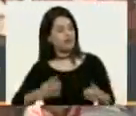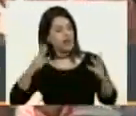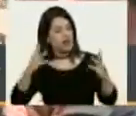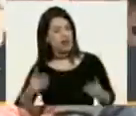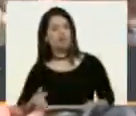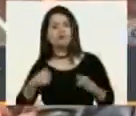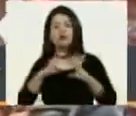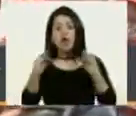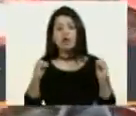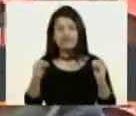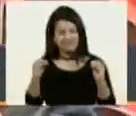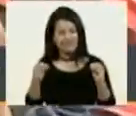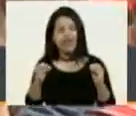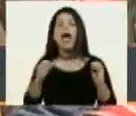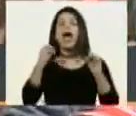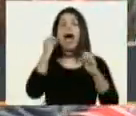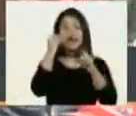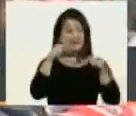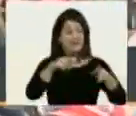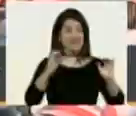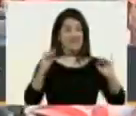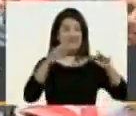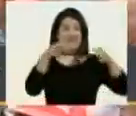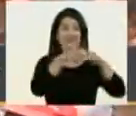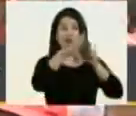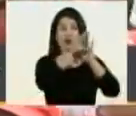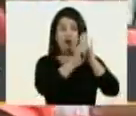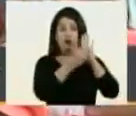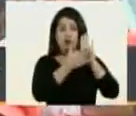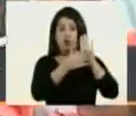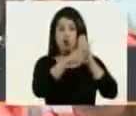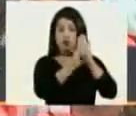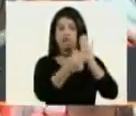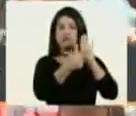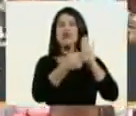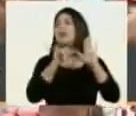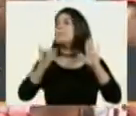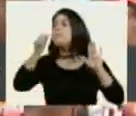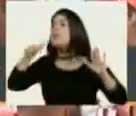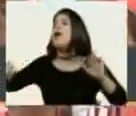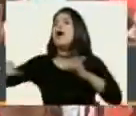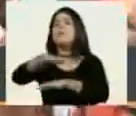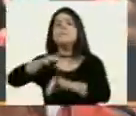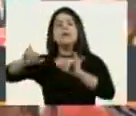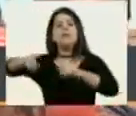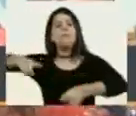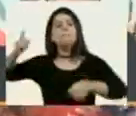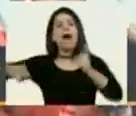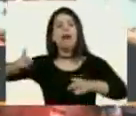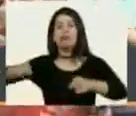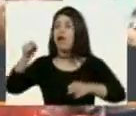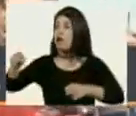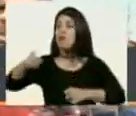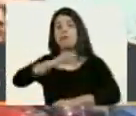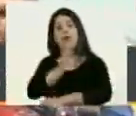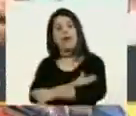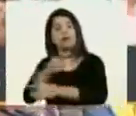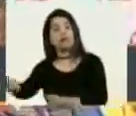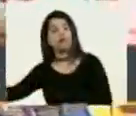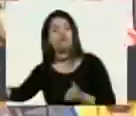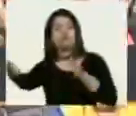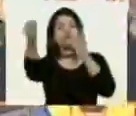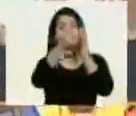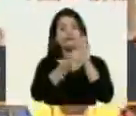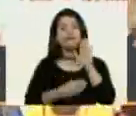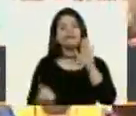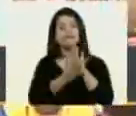nacional constituyente, la manifestación del poder popular originario. No hay ningún otro poder por encima del poder originario constituyente.